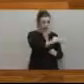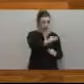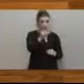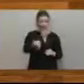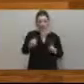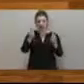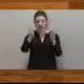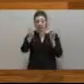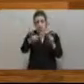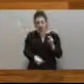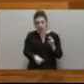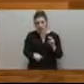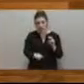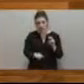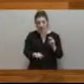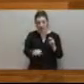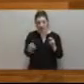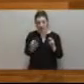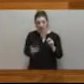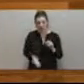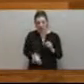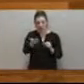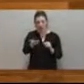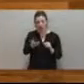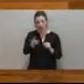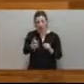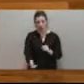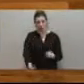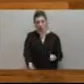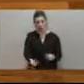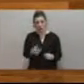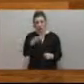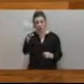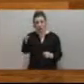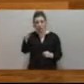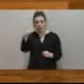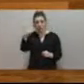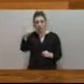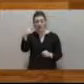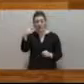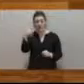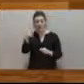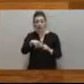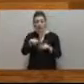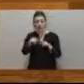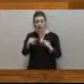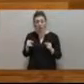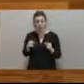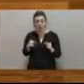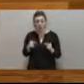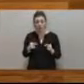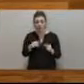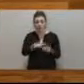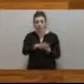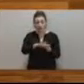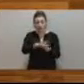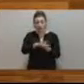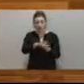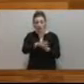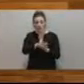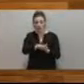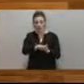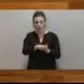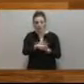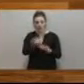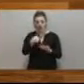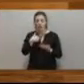tema, entre otros, le debe importar muy poco, siendo el presidente del Principado. Y yo creo que estamos hablando de algo.